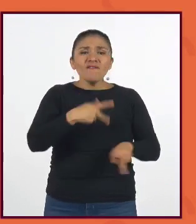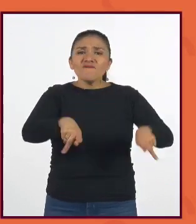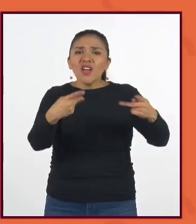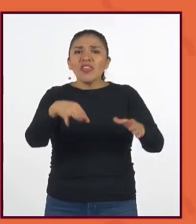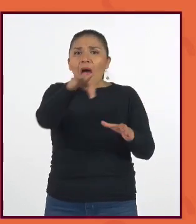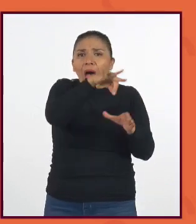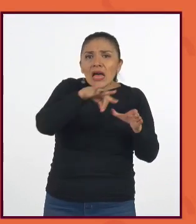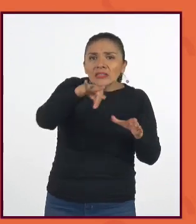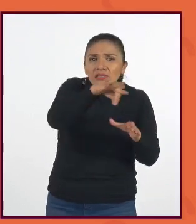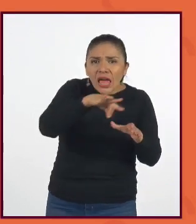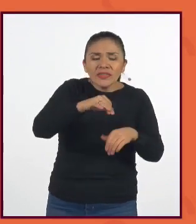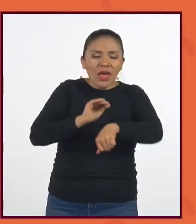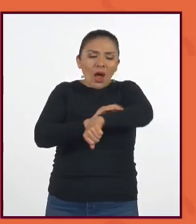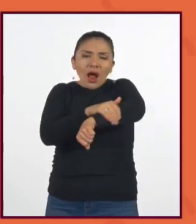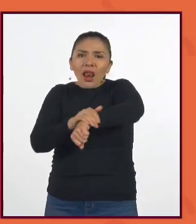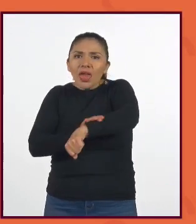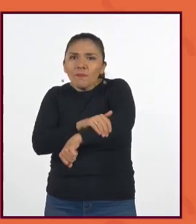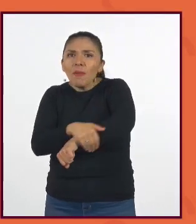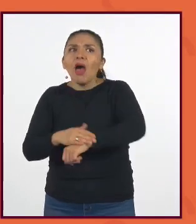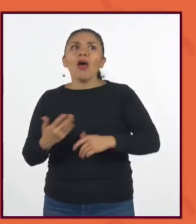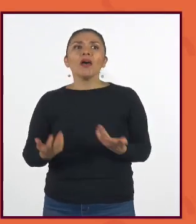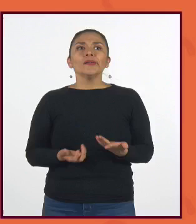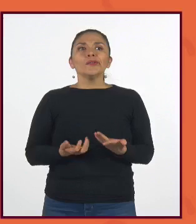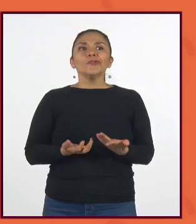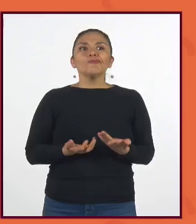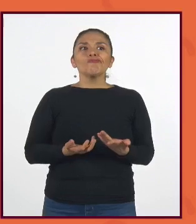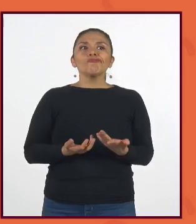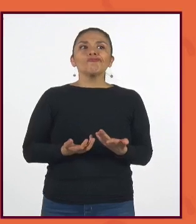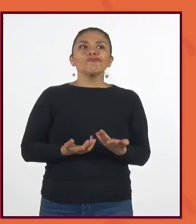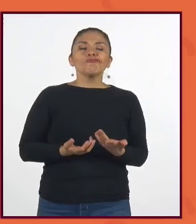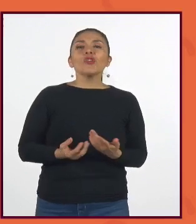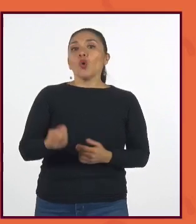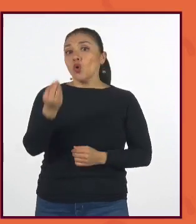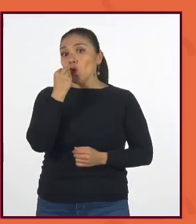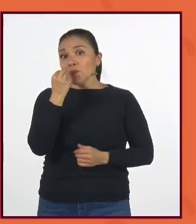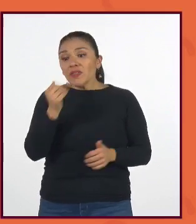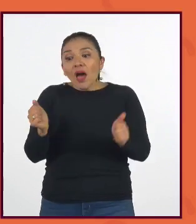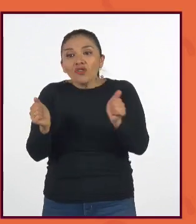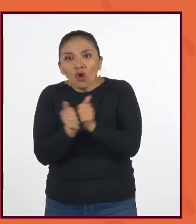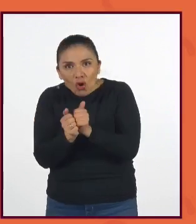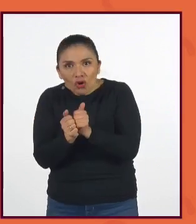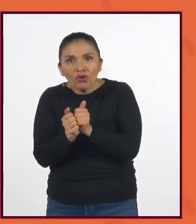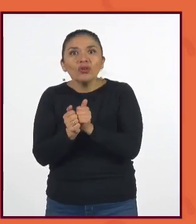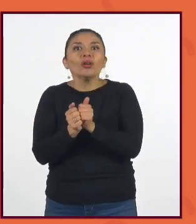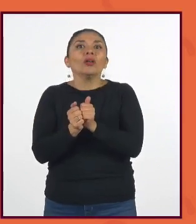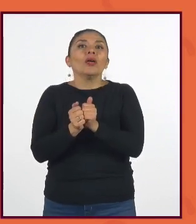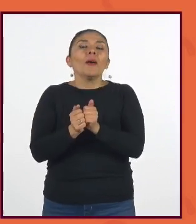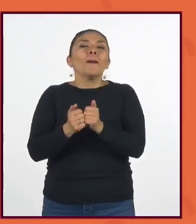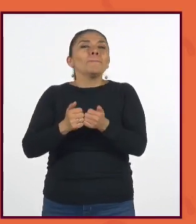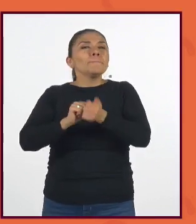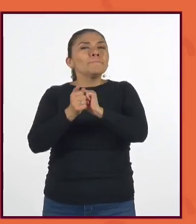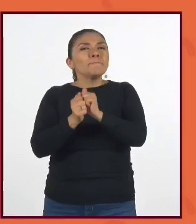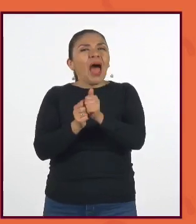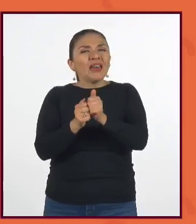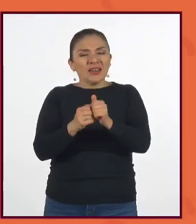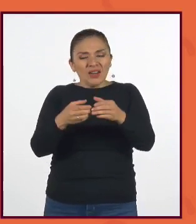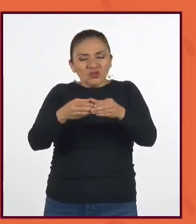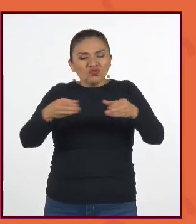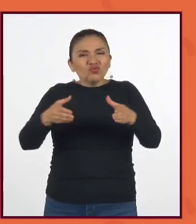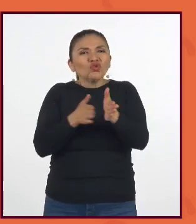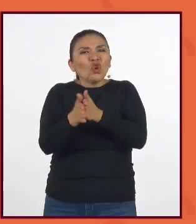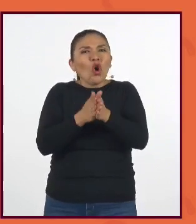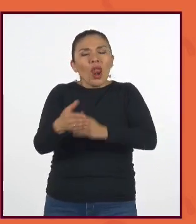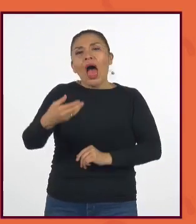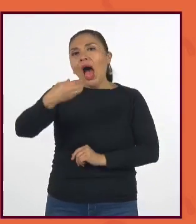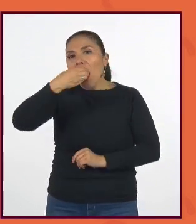en ungüentos, en alimentos, en brownies. O sea, los chicos muchas veces lo